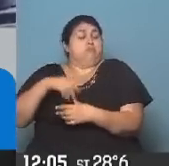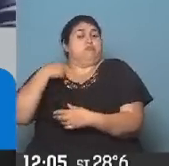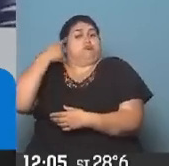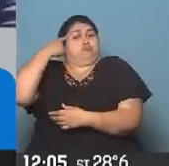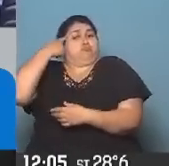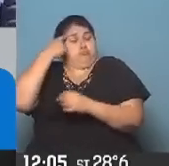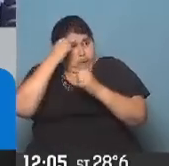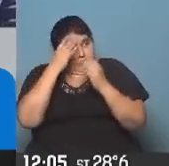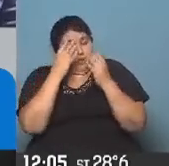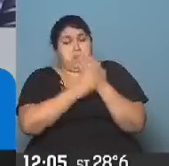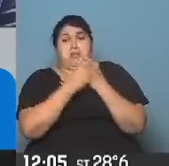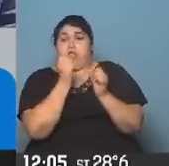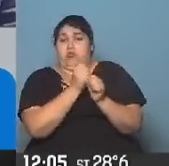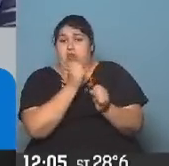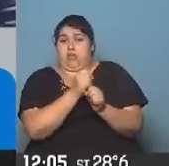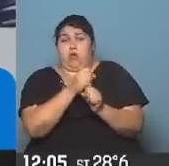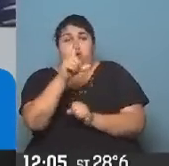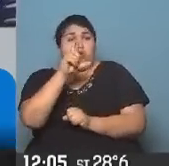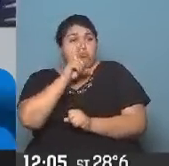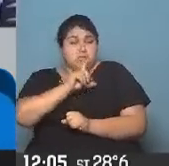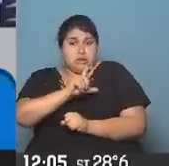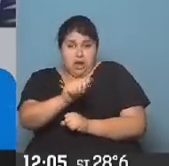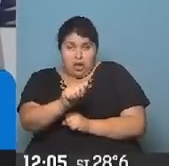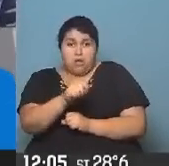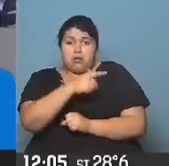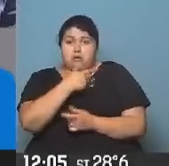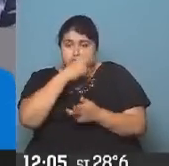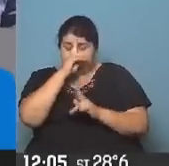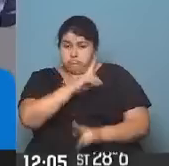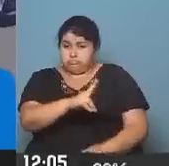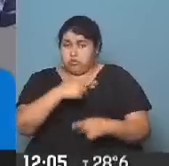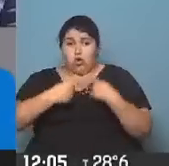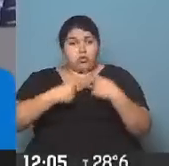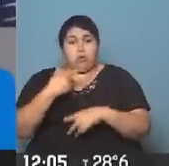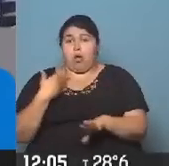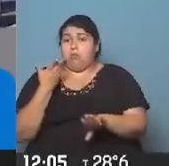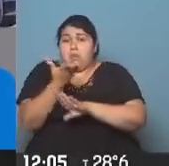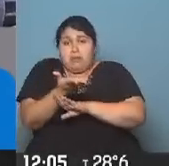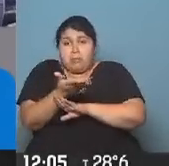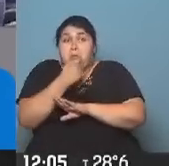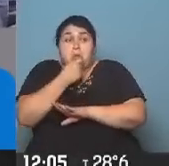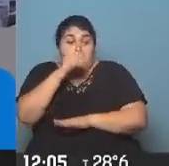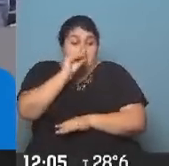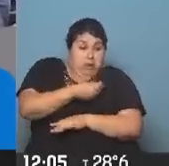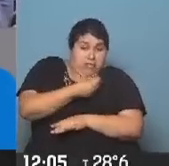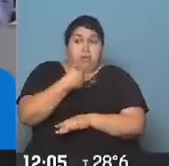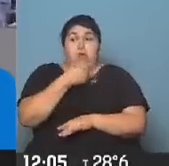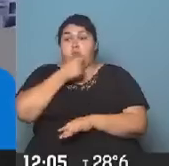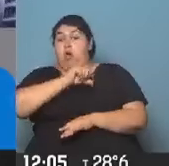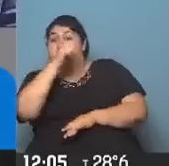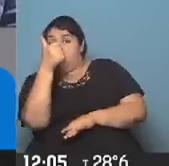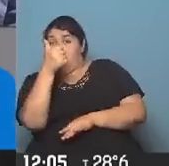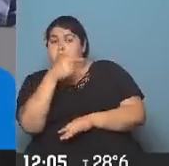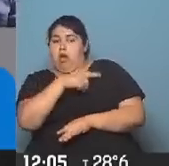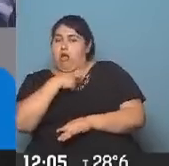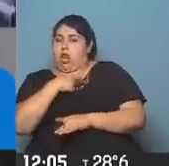Ministerio de Trabajo que conduce SICA, es otra cosa. Nosotros si tenemos que ir a otra elección, vamos. Y si perdemos por un voto, no vamos. Y si ganamos por un voto,